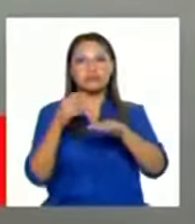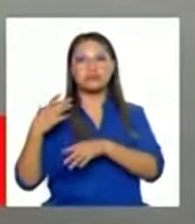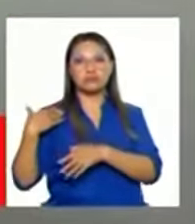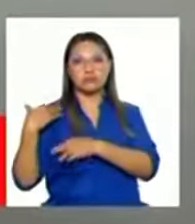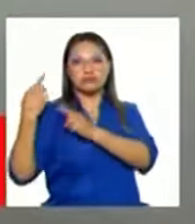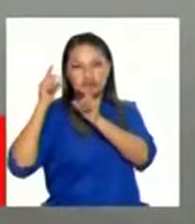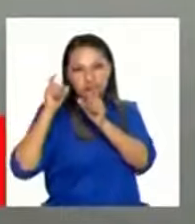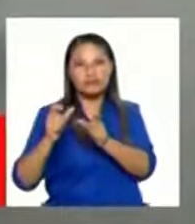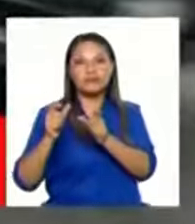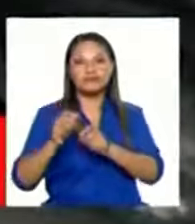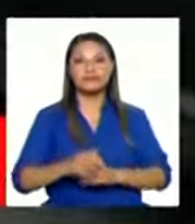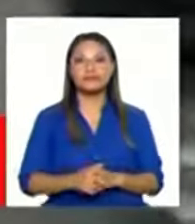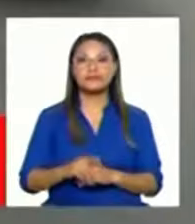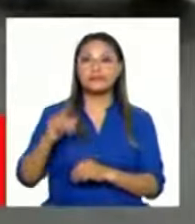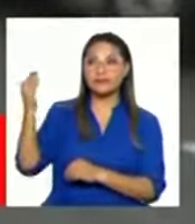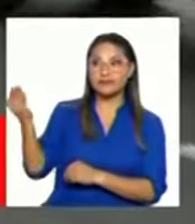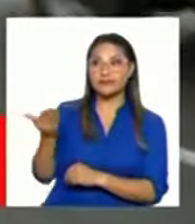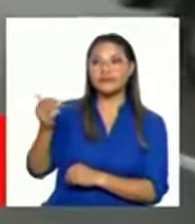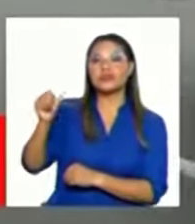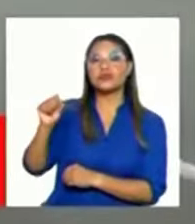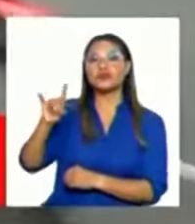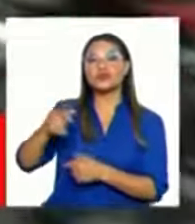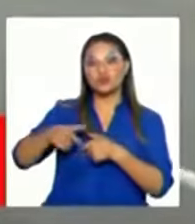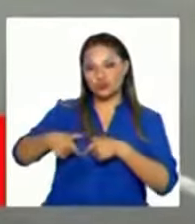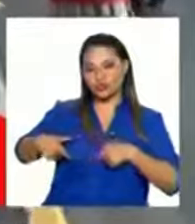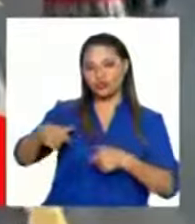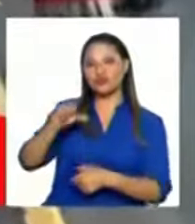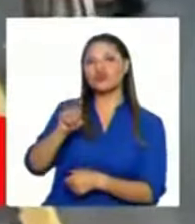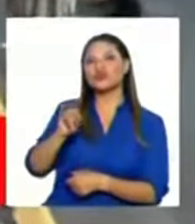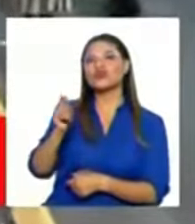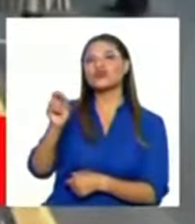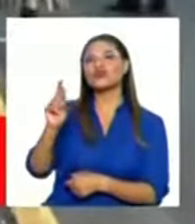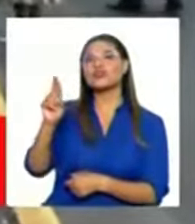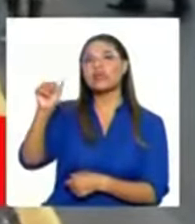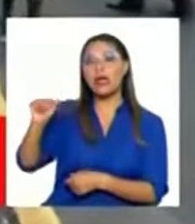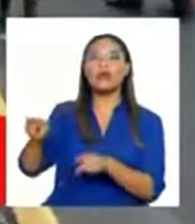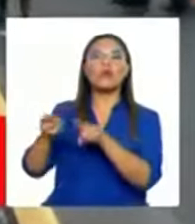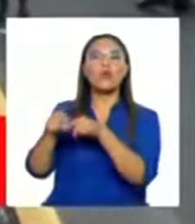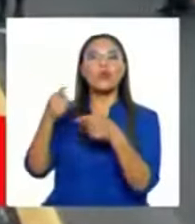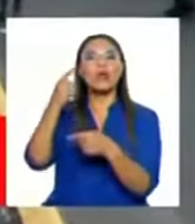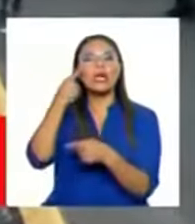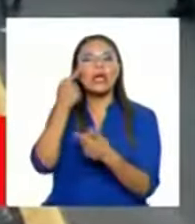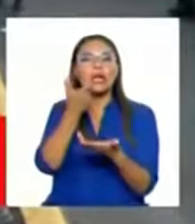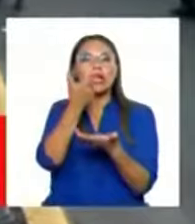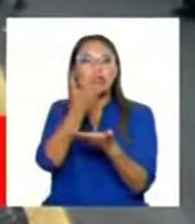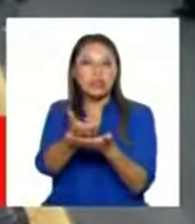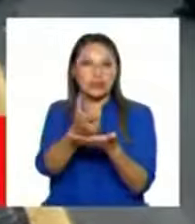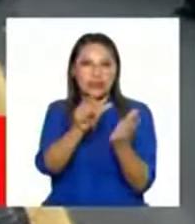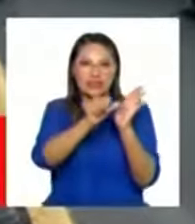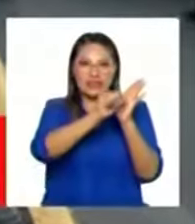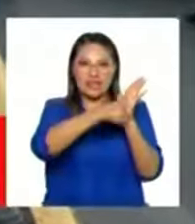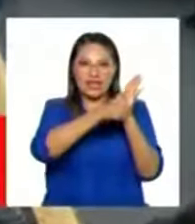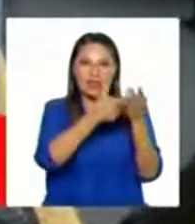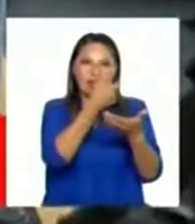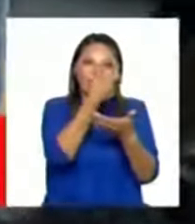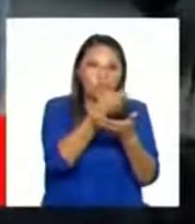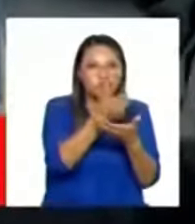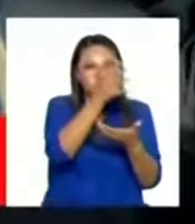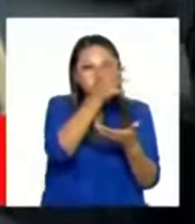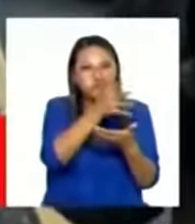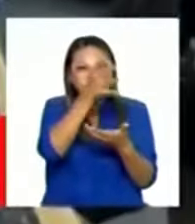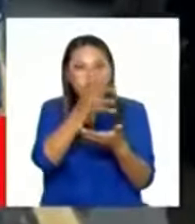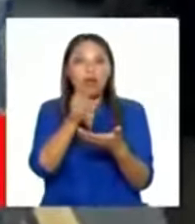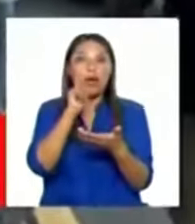SUTRAN también llevaron a cabo un operativo de control de identidad. Se ha plegado para nosotros en este operativo la policía especializada de